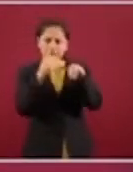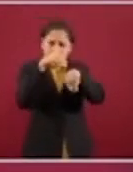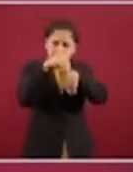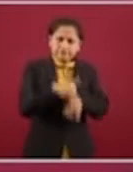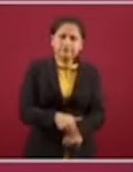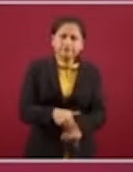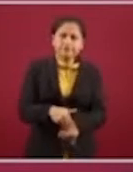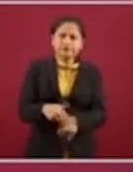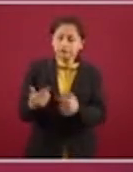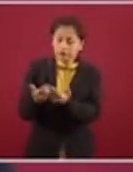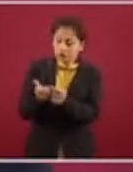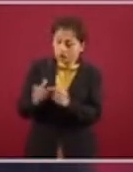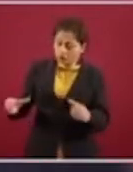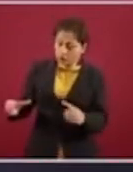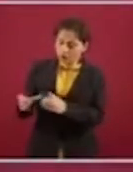de los especialistas,